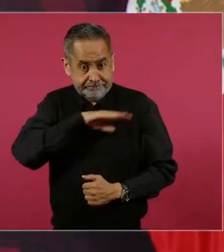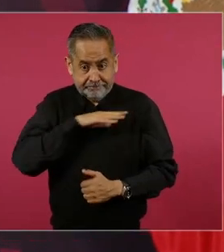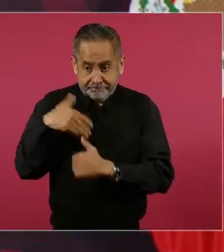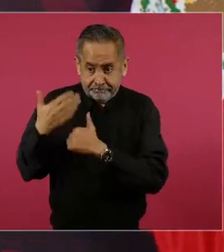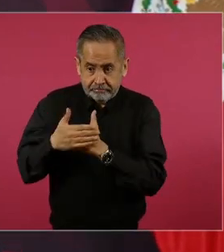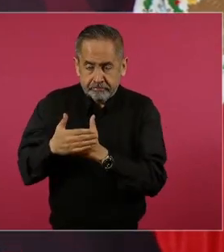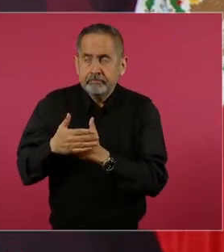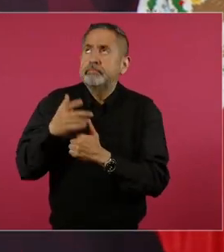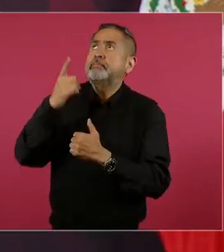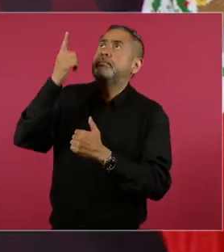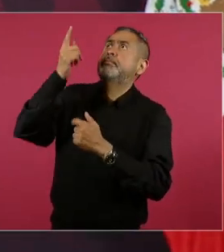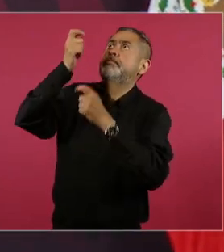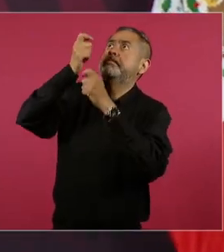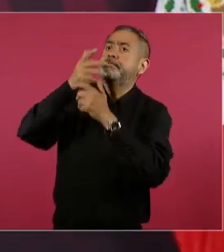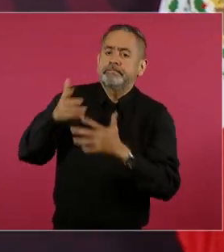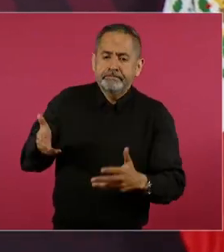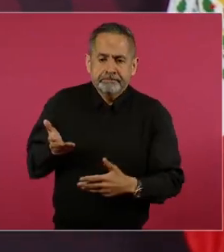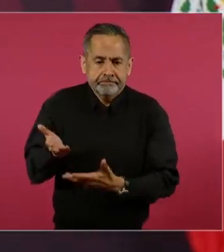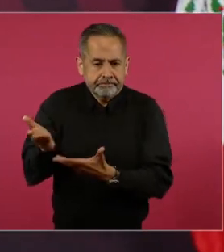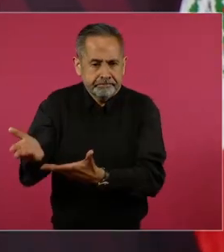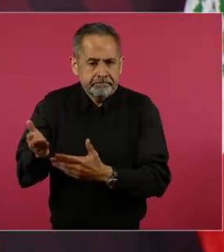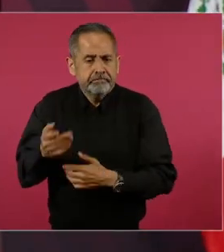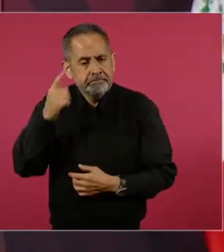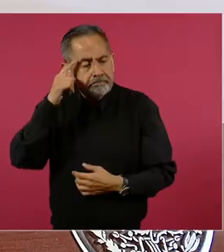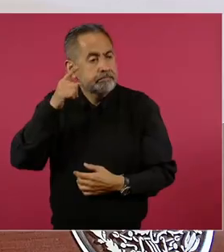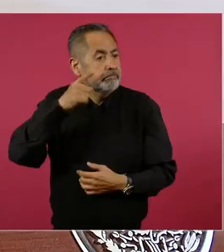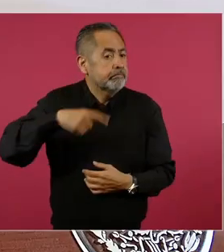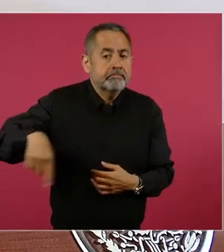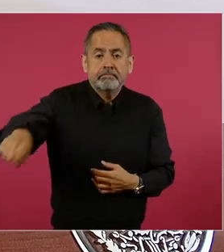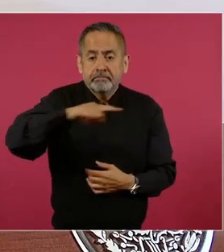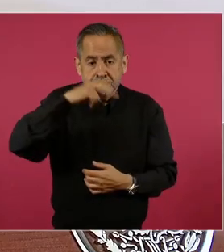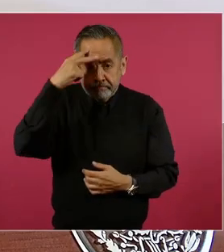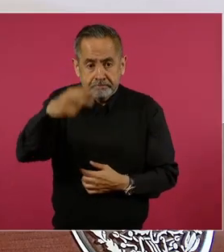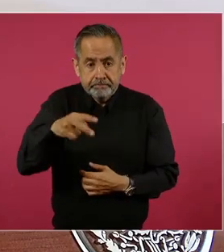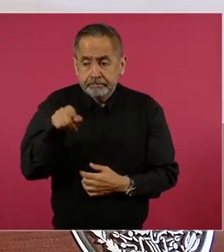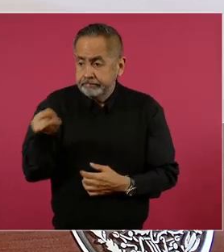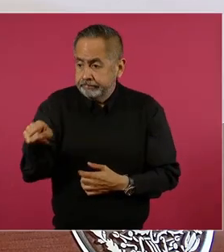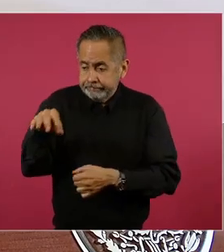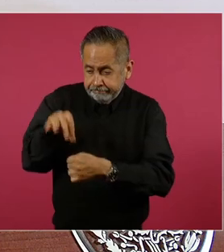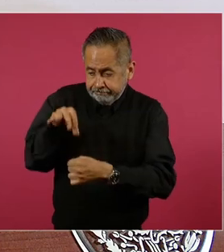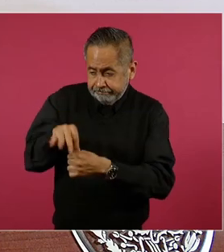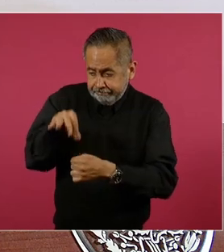el que el pueblo de México haya